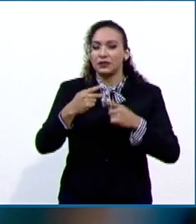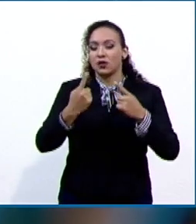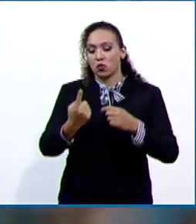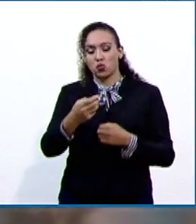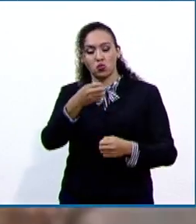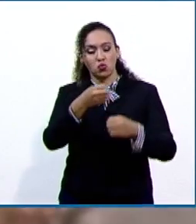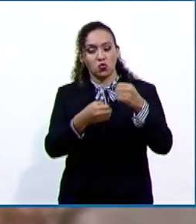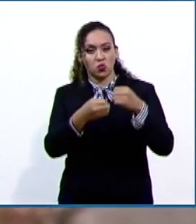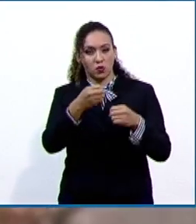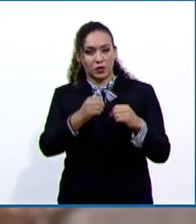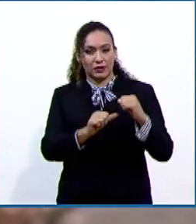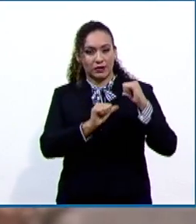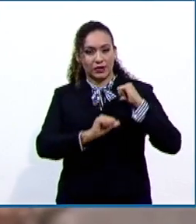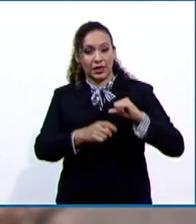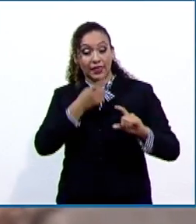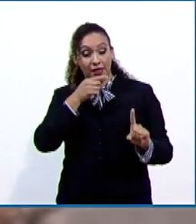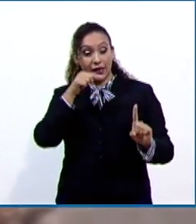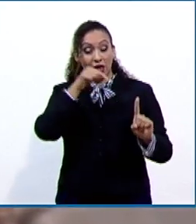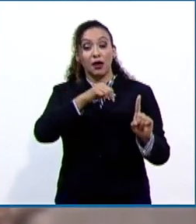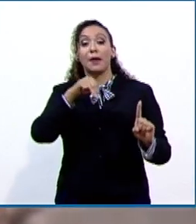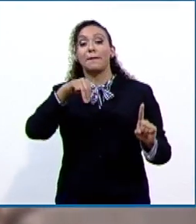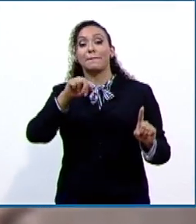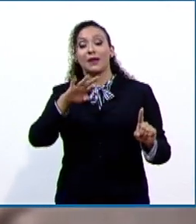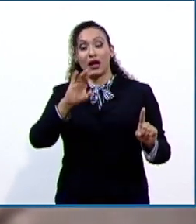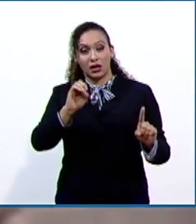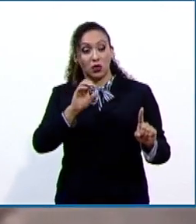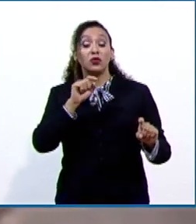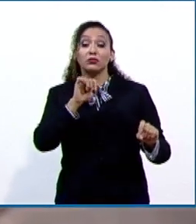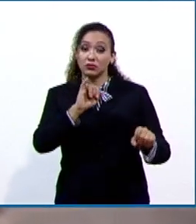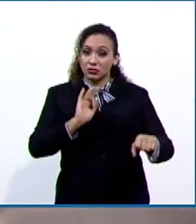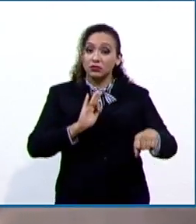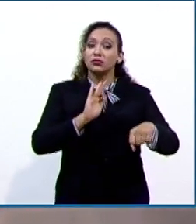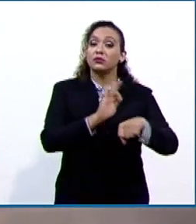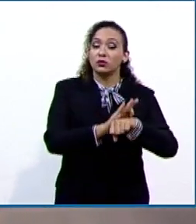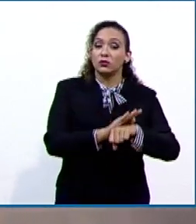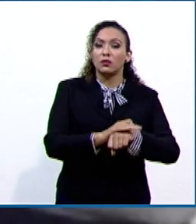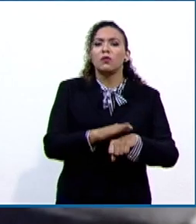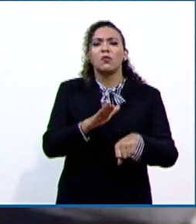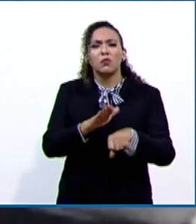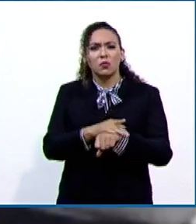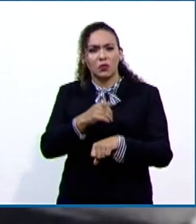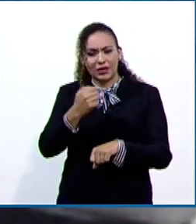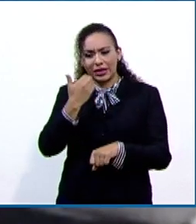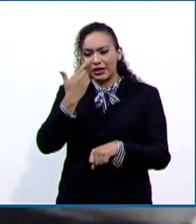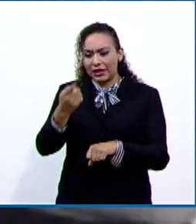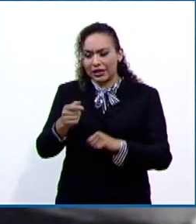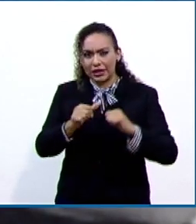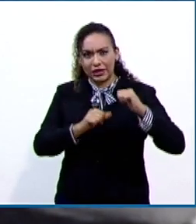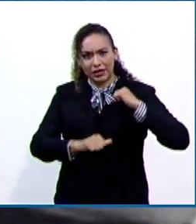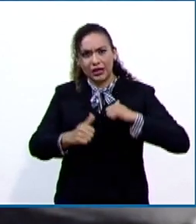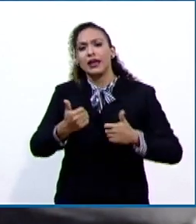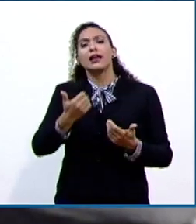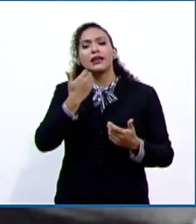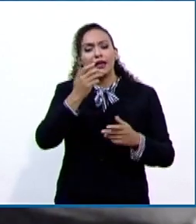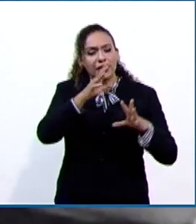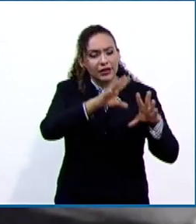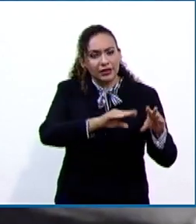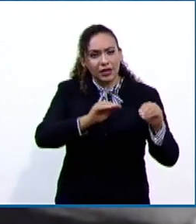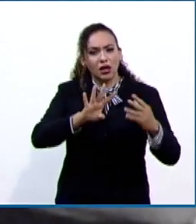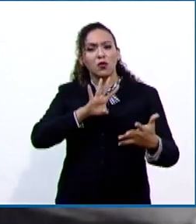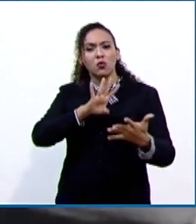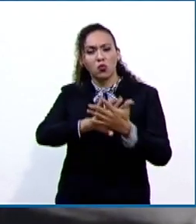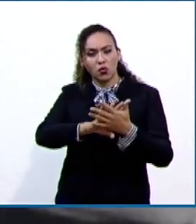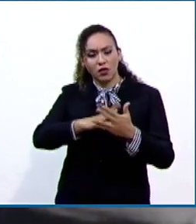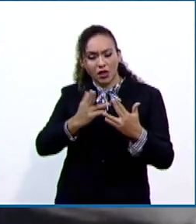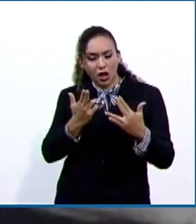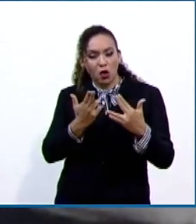tribunal colegiado concedió a Mario Aburto la protección para que la autoridad responsable hiciera la traslación del tipo penal de